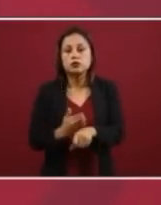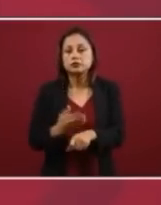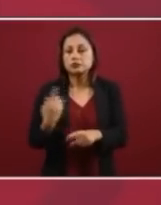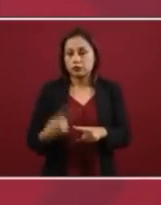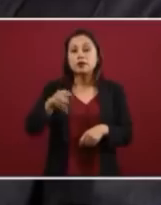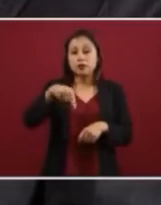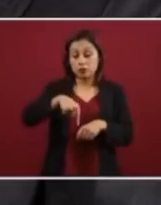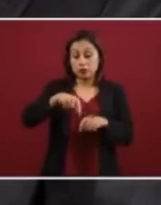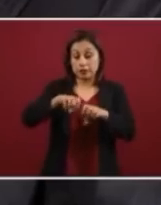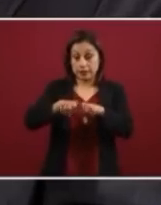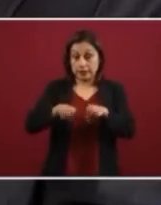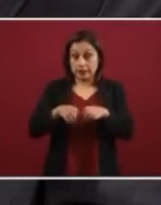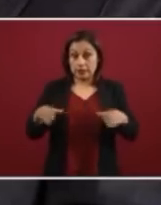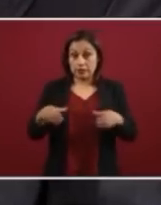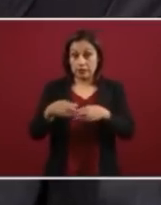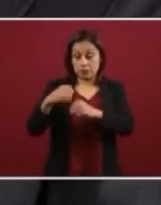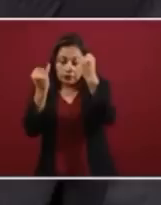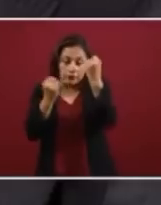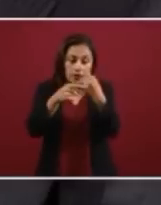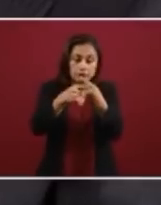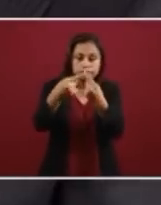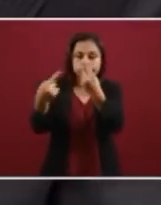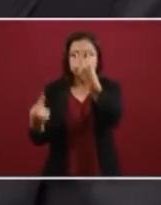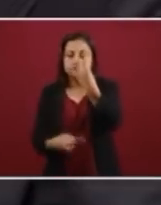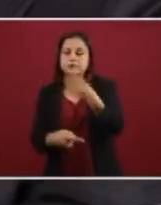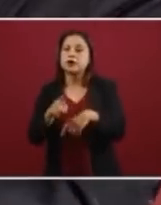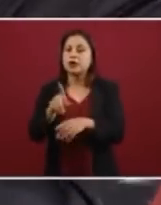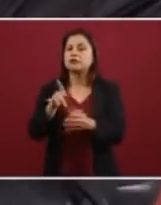las hipótesis, todas, no se descarta nada, pero